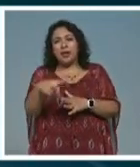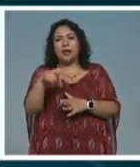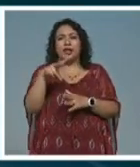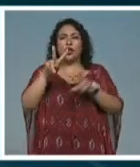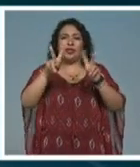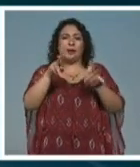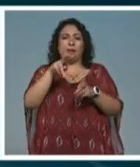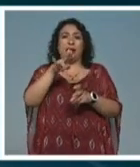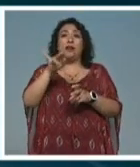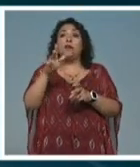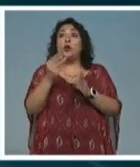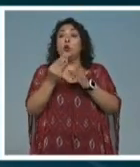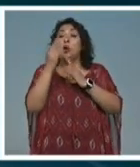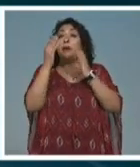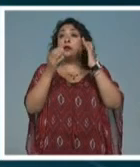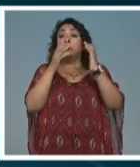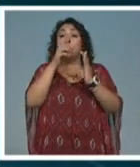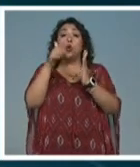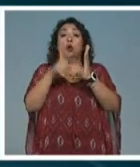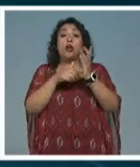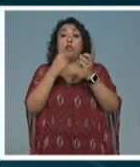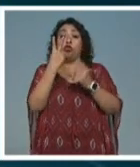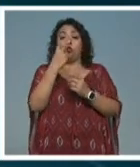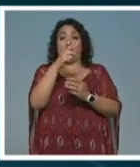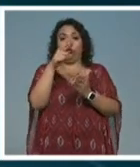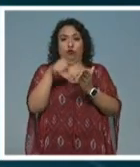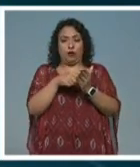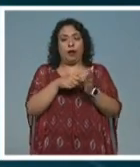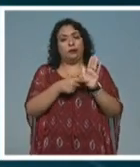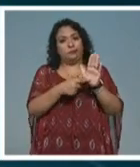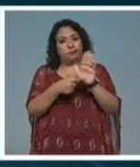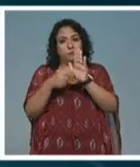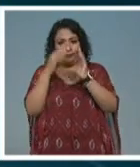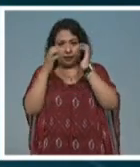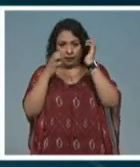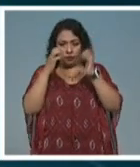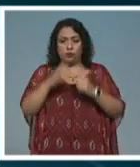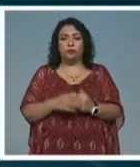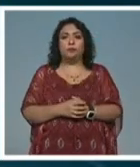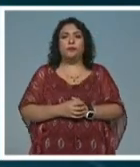Presenta una nueva exposición que se va a exhibir en dos recintos.